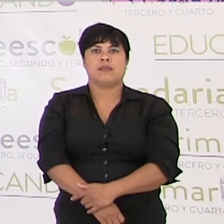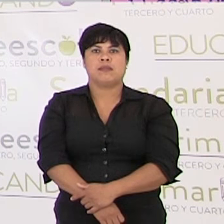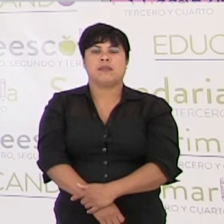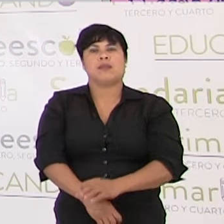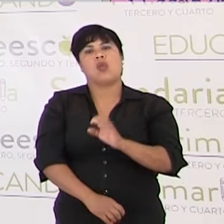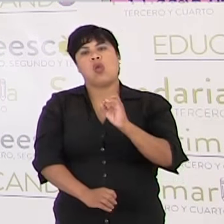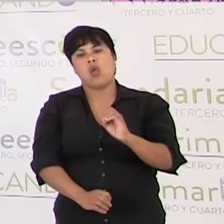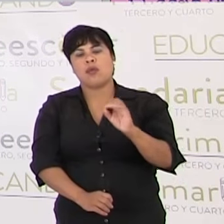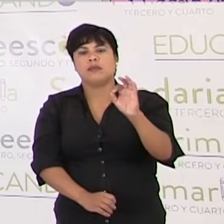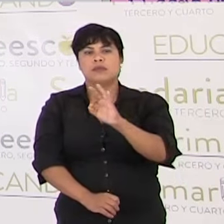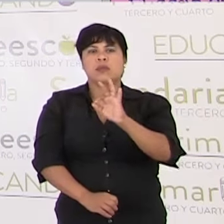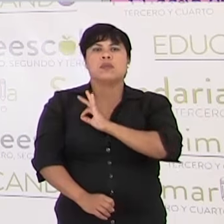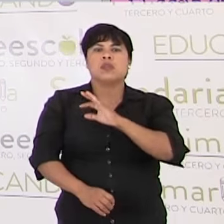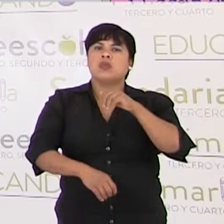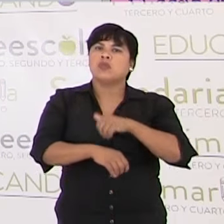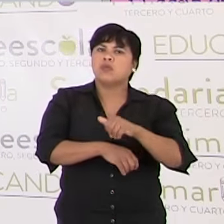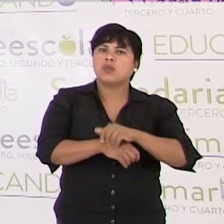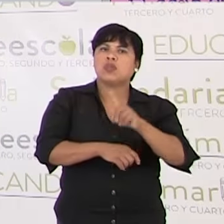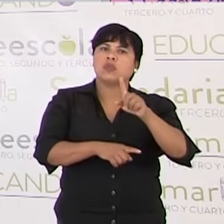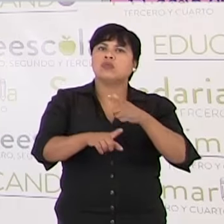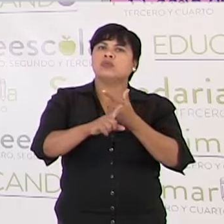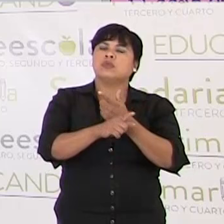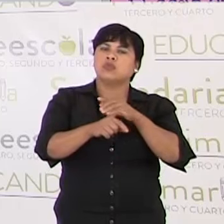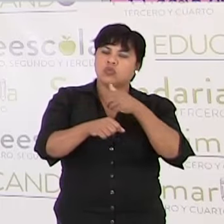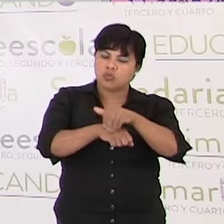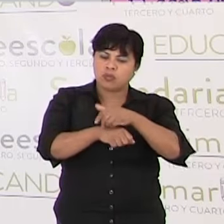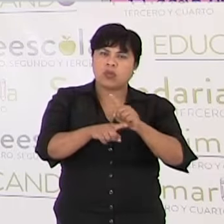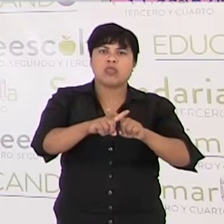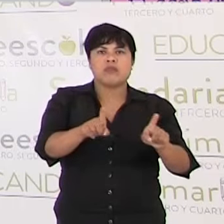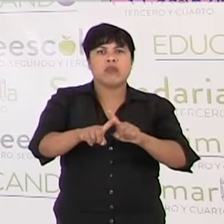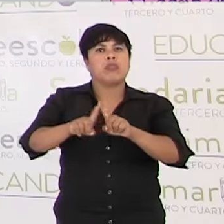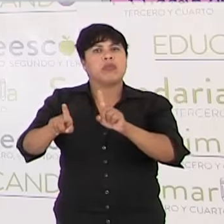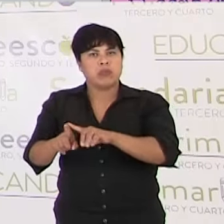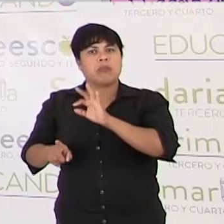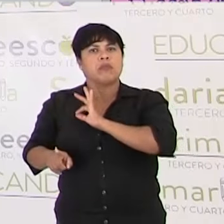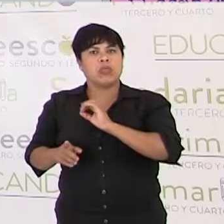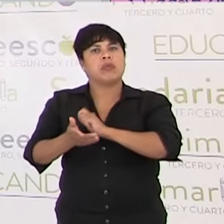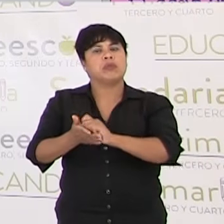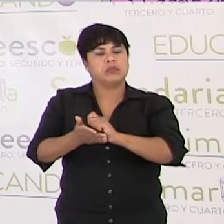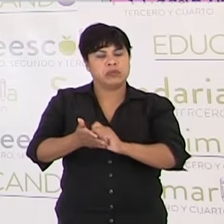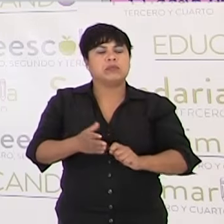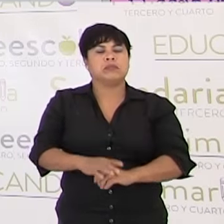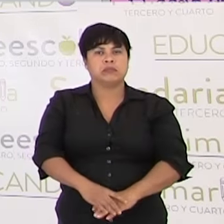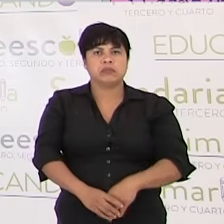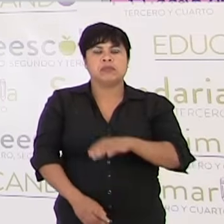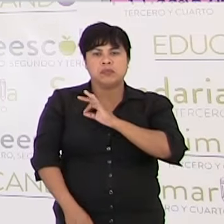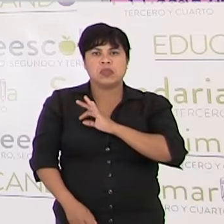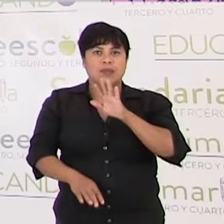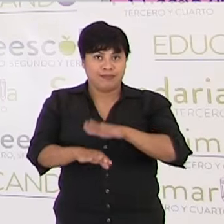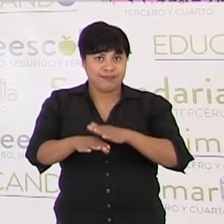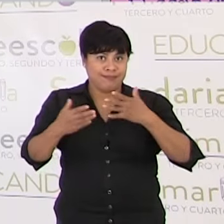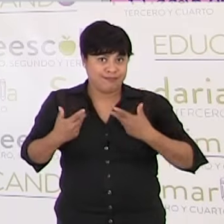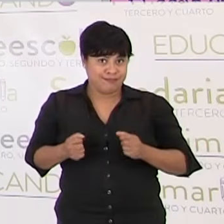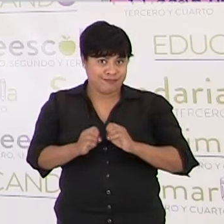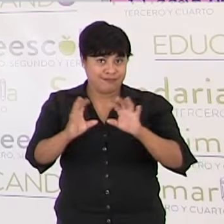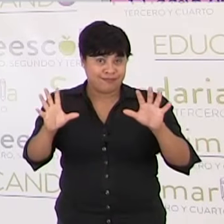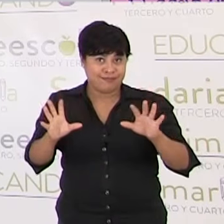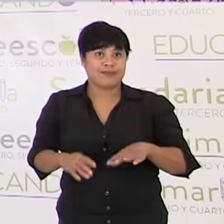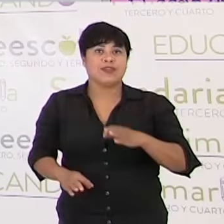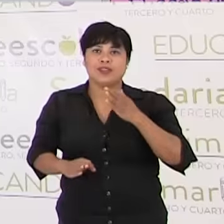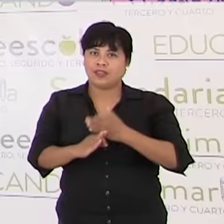O bien la suma de dos números diferentes, que también así se puede expresar, se puede traducir. ¿Está quedando claro?